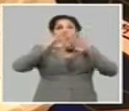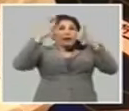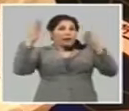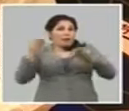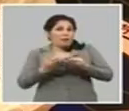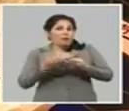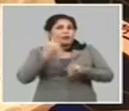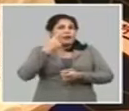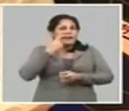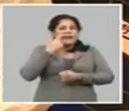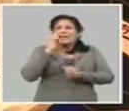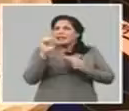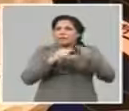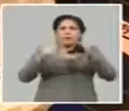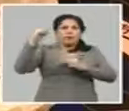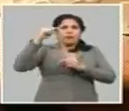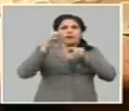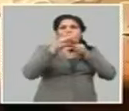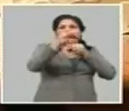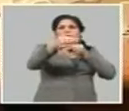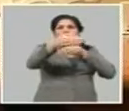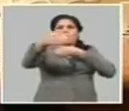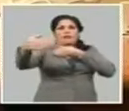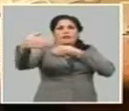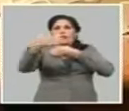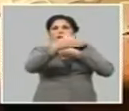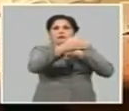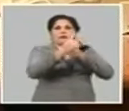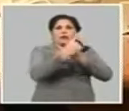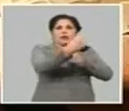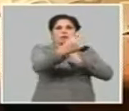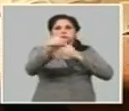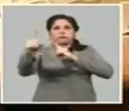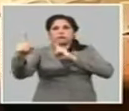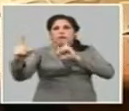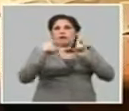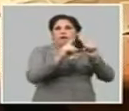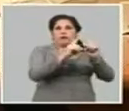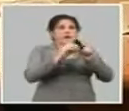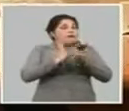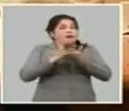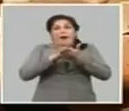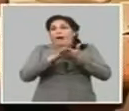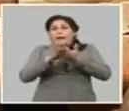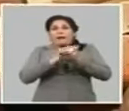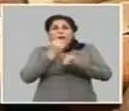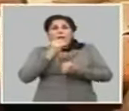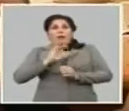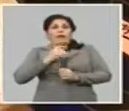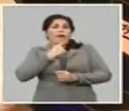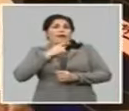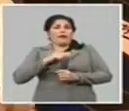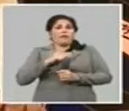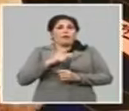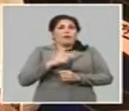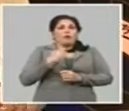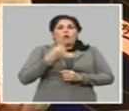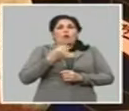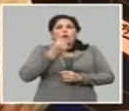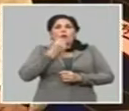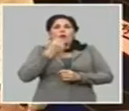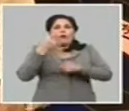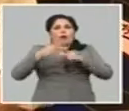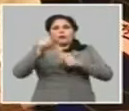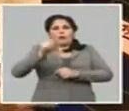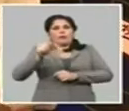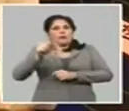marcado como elemento fundamental todo lo que puede hacer nadie puede sustituir lo que le corresponde a cada